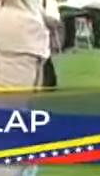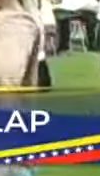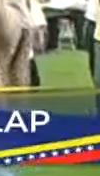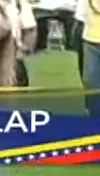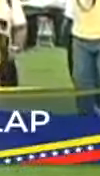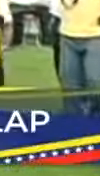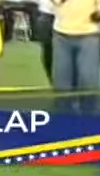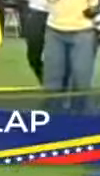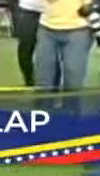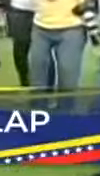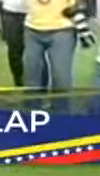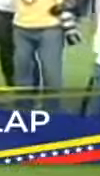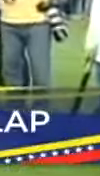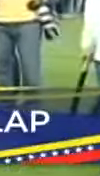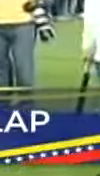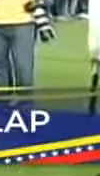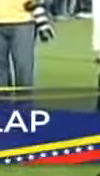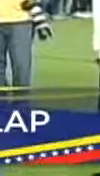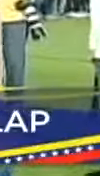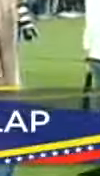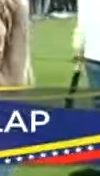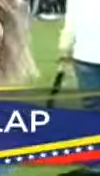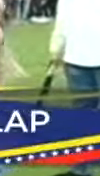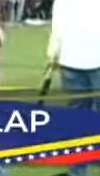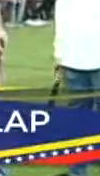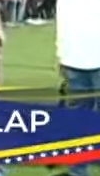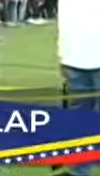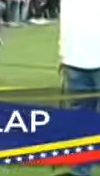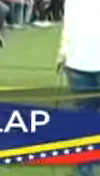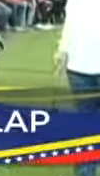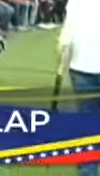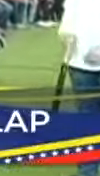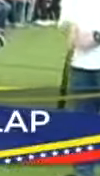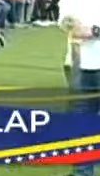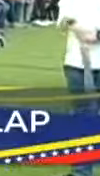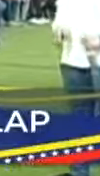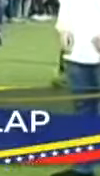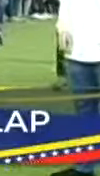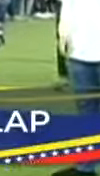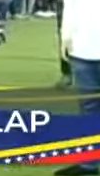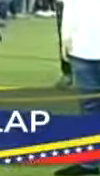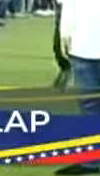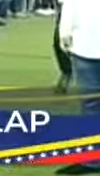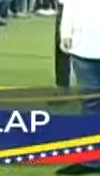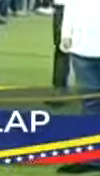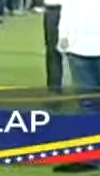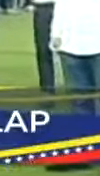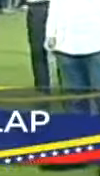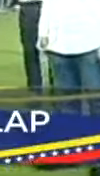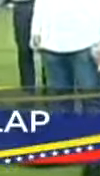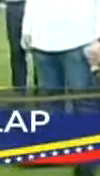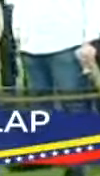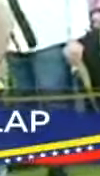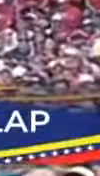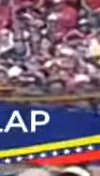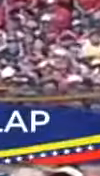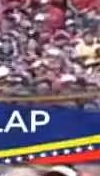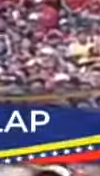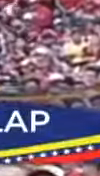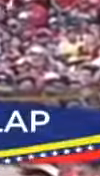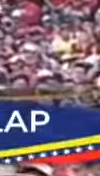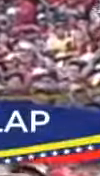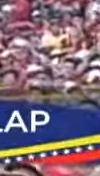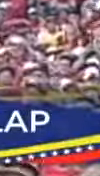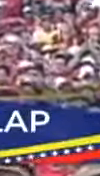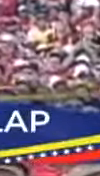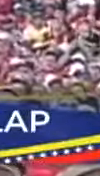de acuerdo? Aprobado. Bueno, nace el kit del trabuco productivo de los clubs. Me lo garantiza, Johanna.